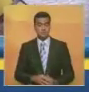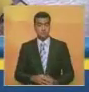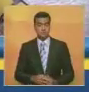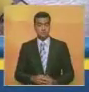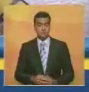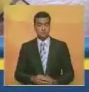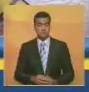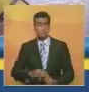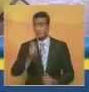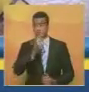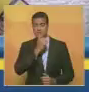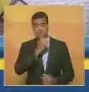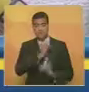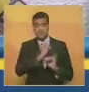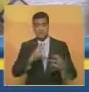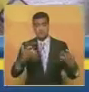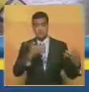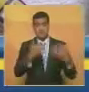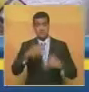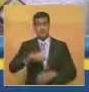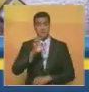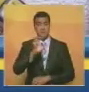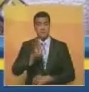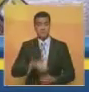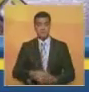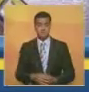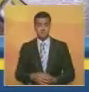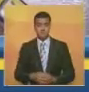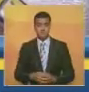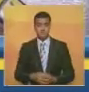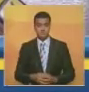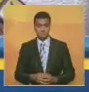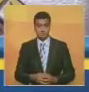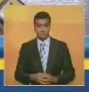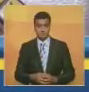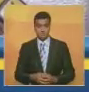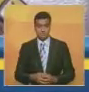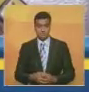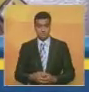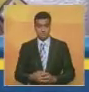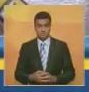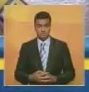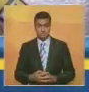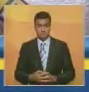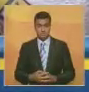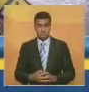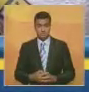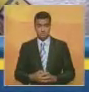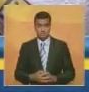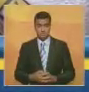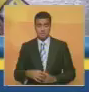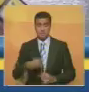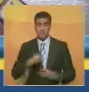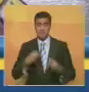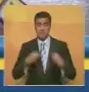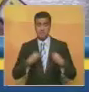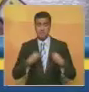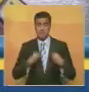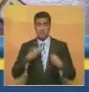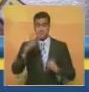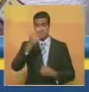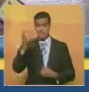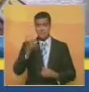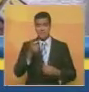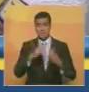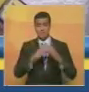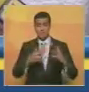no aguantamos la violencia que hay en el país en la parte también ande yo vivo esos tiroteo todas las